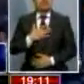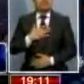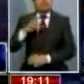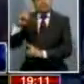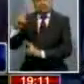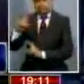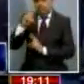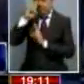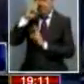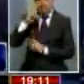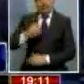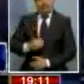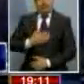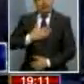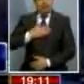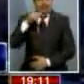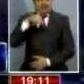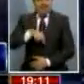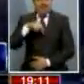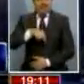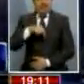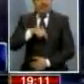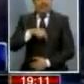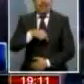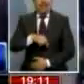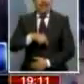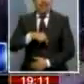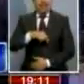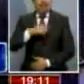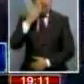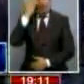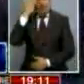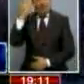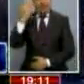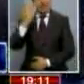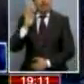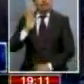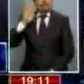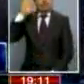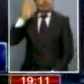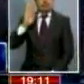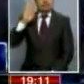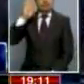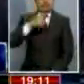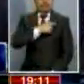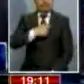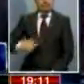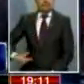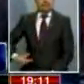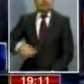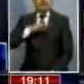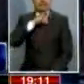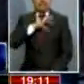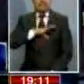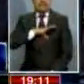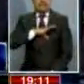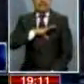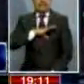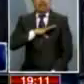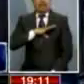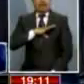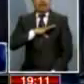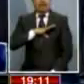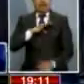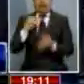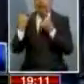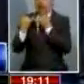Estoy muy honrada de estar aquí hoy día como candidata a la presidencia de Chile, junto con todos